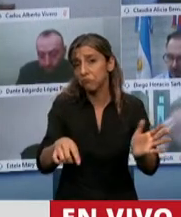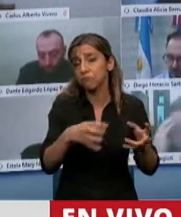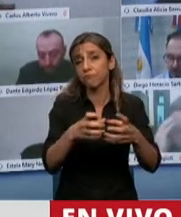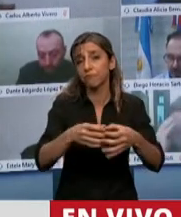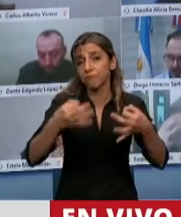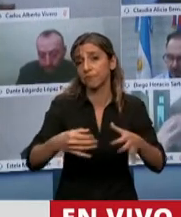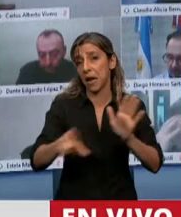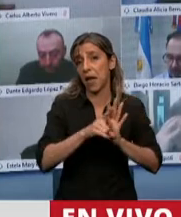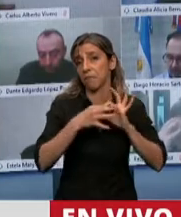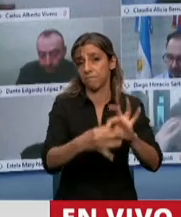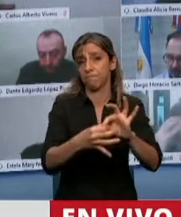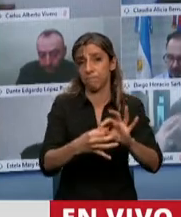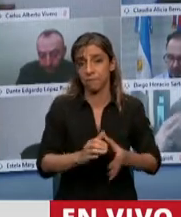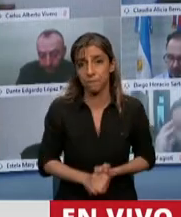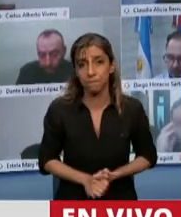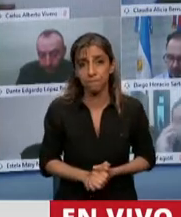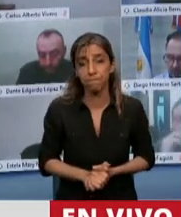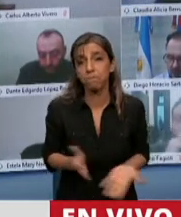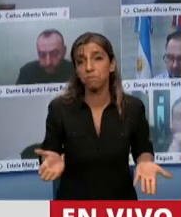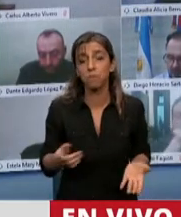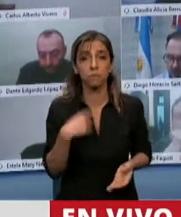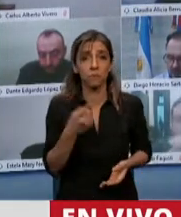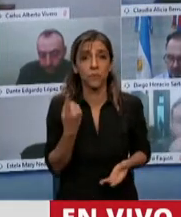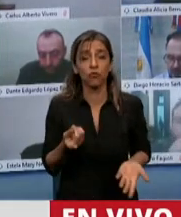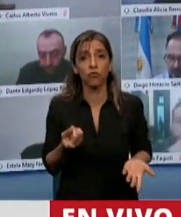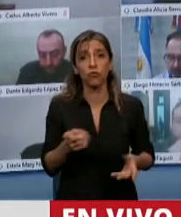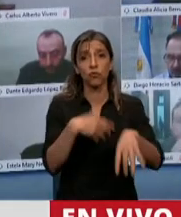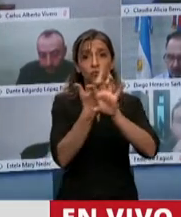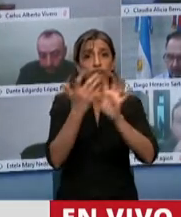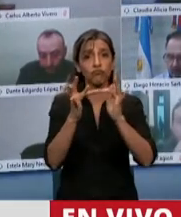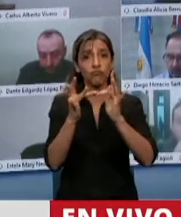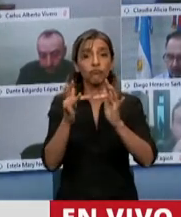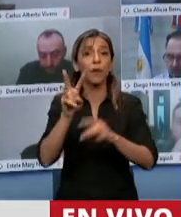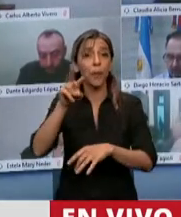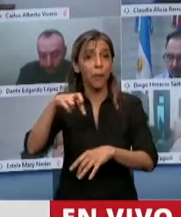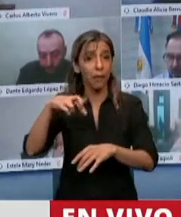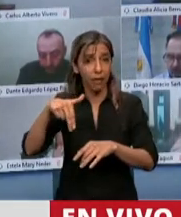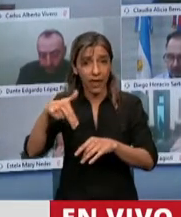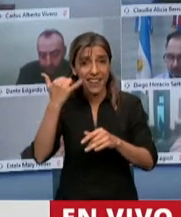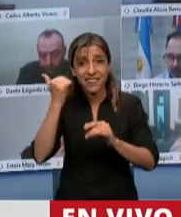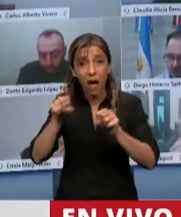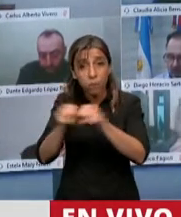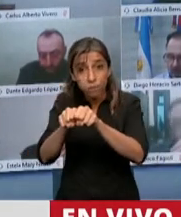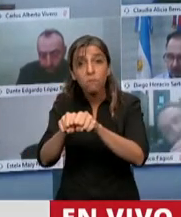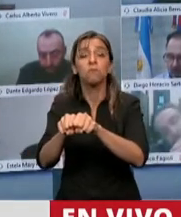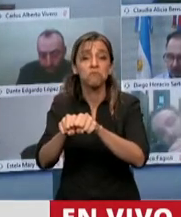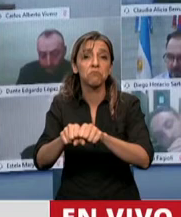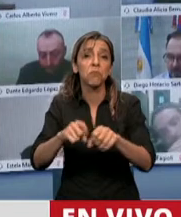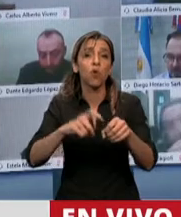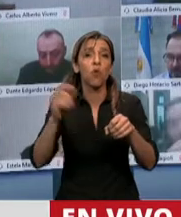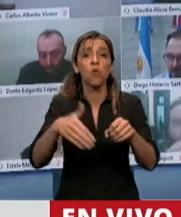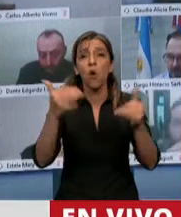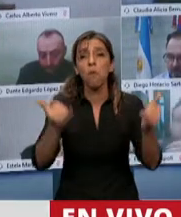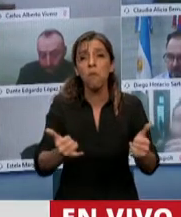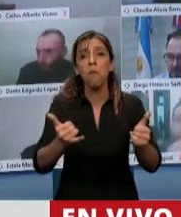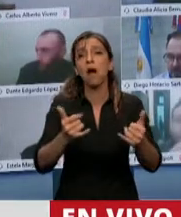y señoras diputadas que estamos presentes a través de la VPN de la Cámara de Diputados. Por